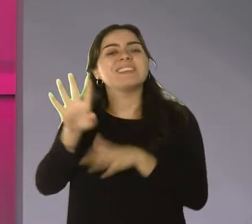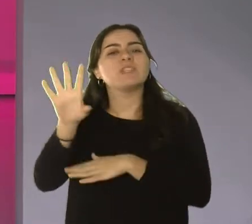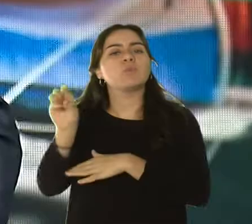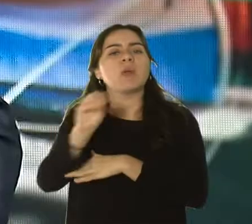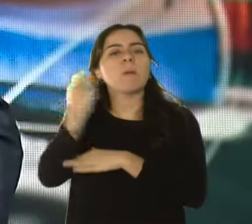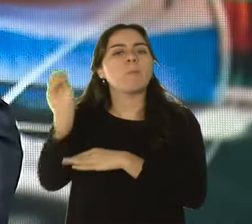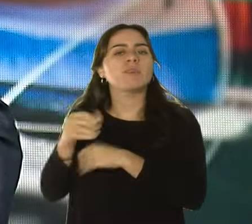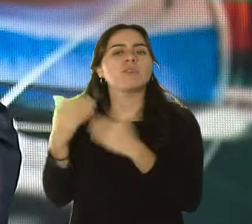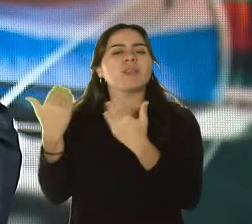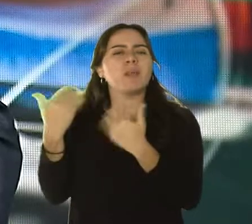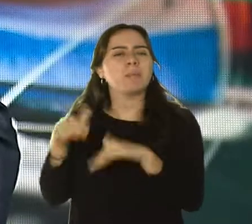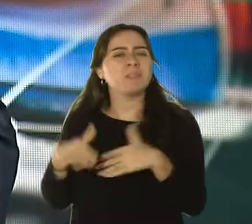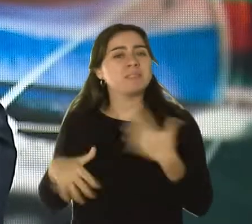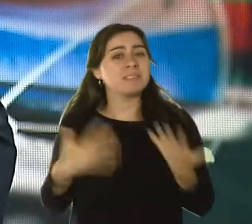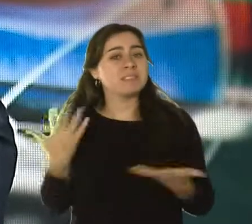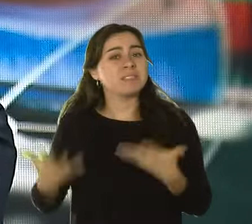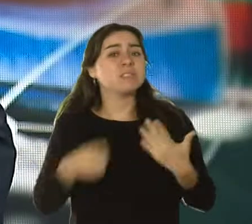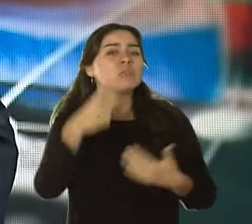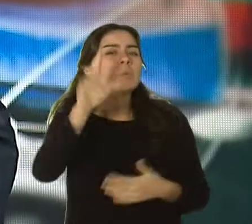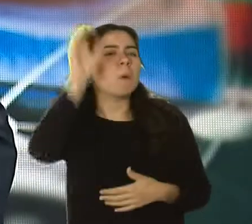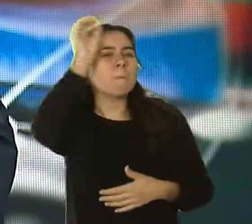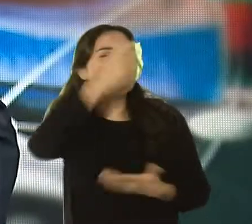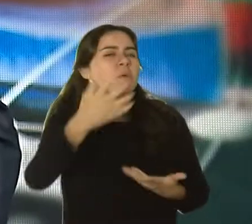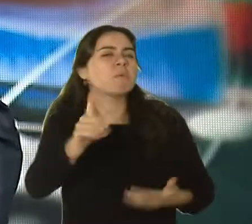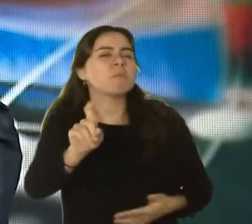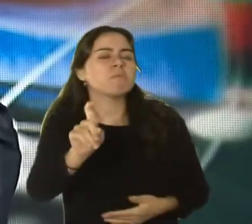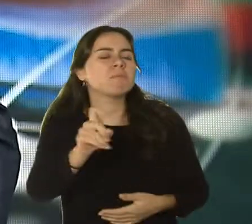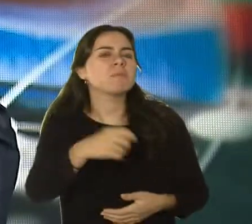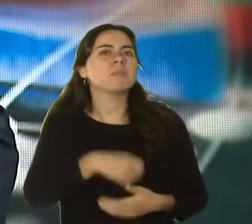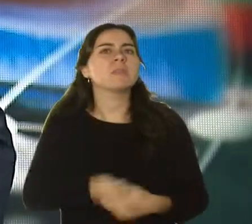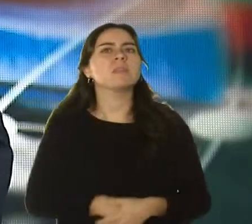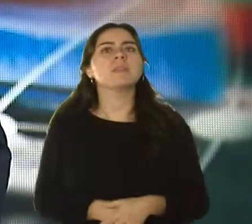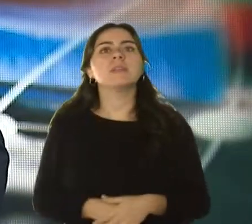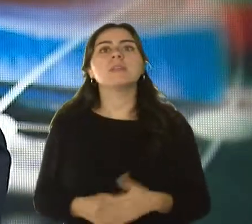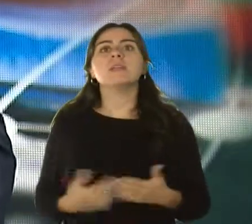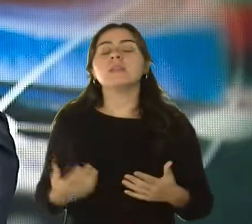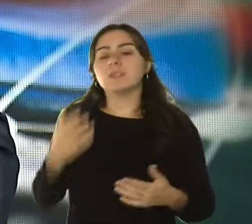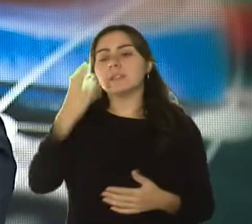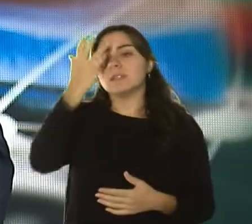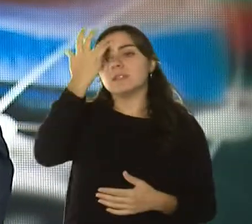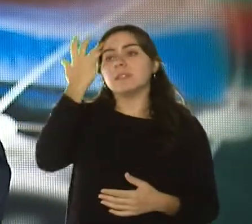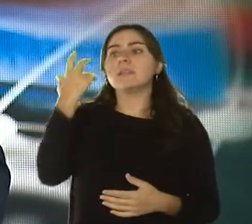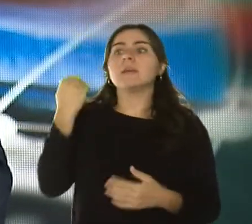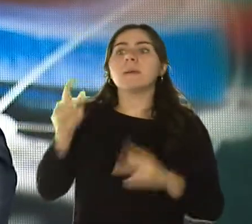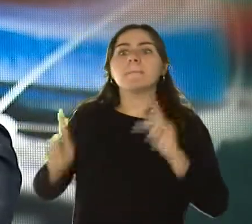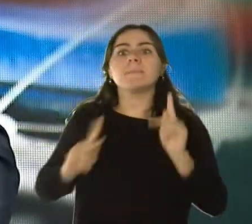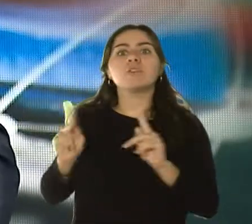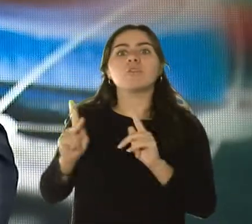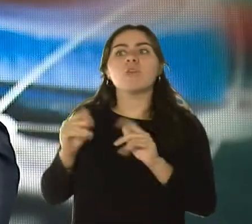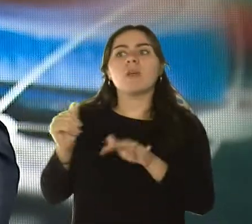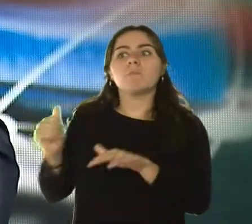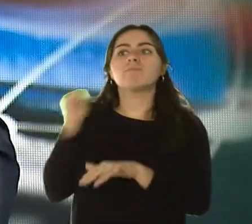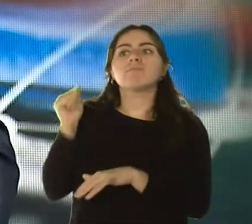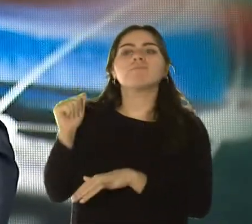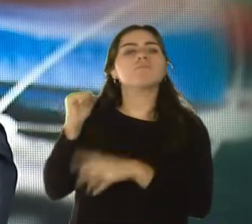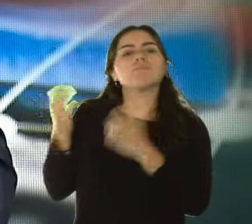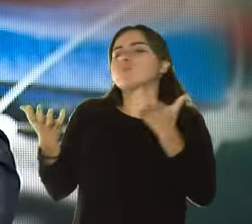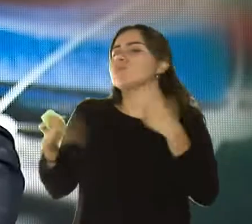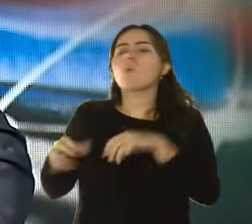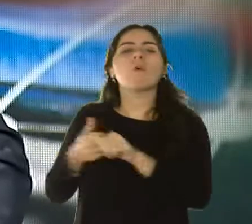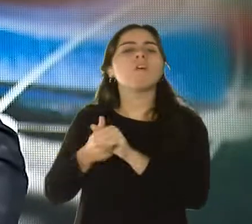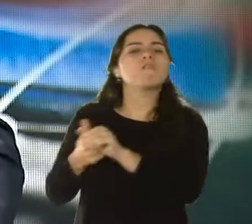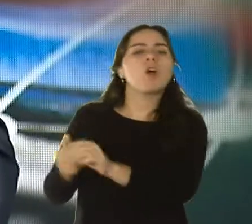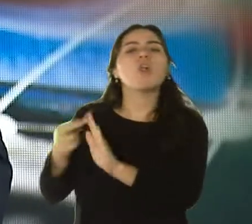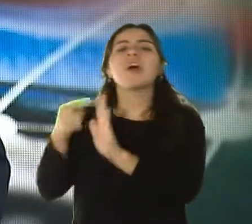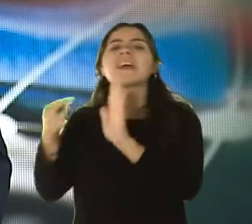ciertamente hay, la oposición a esas órdenes ejecutivas tiene fundamentos legales para ir al tribunal a pedir por qué el gobierno